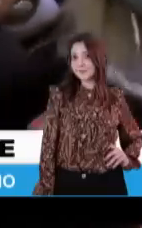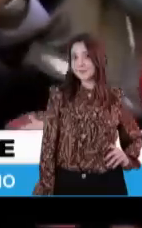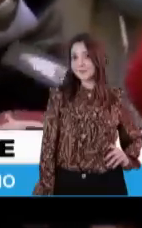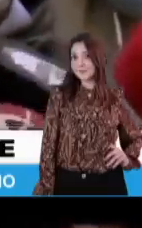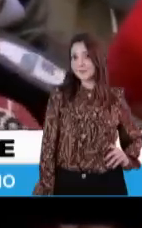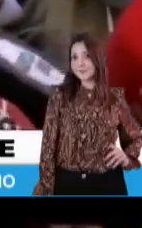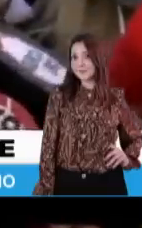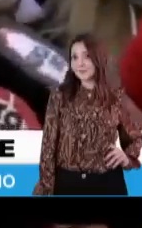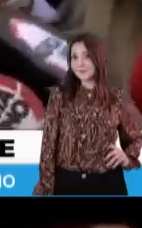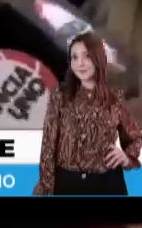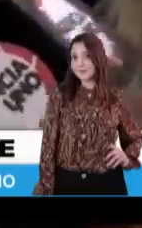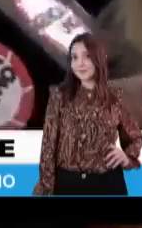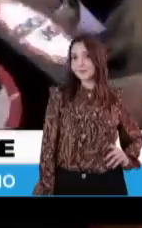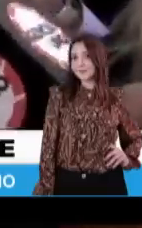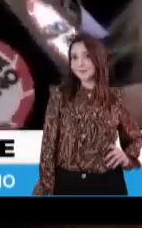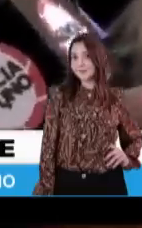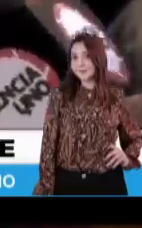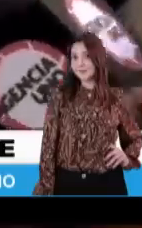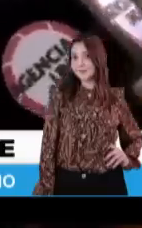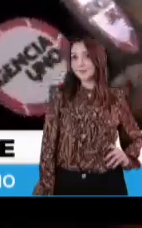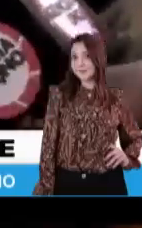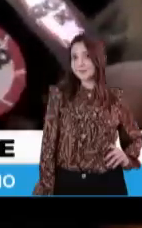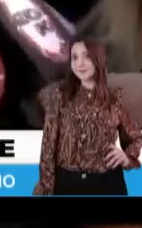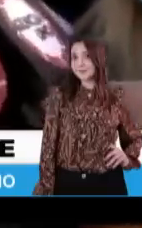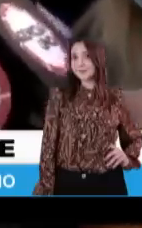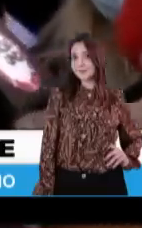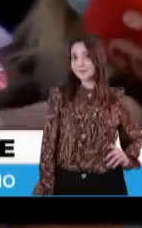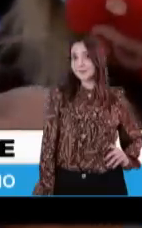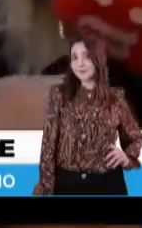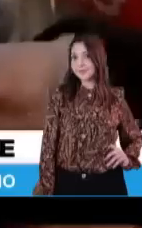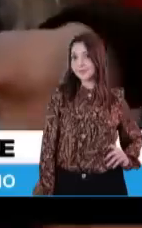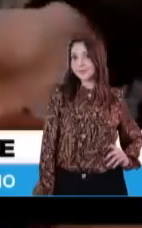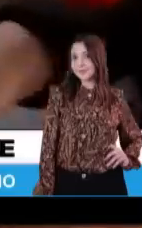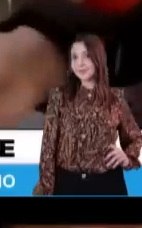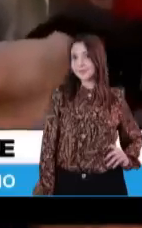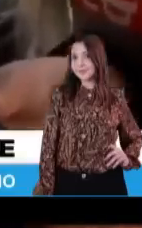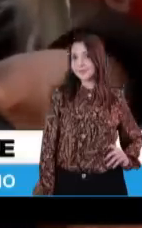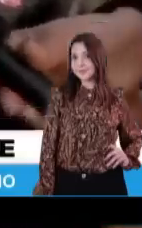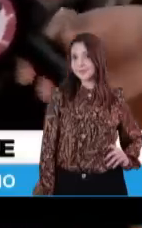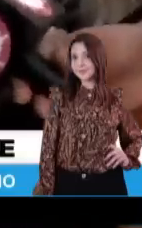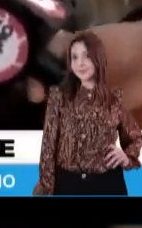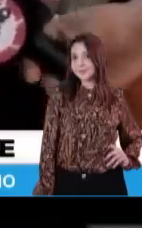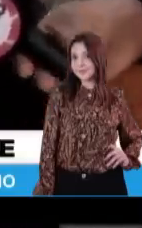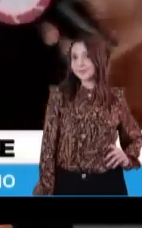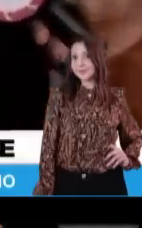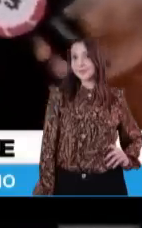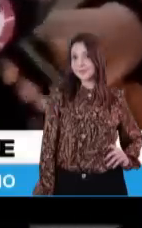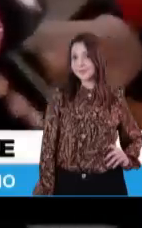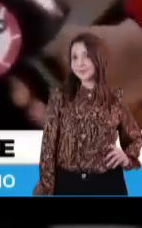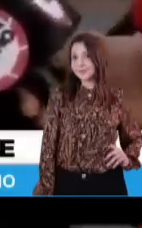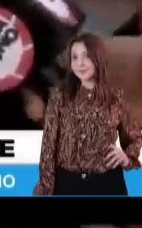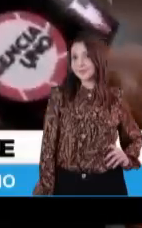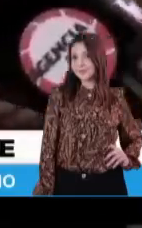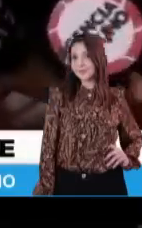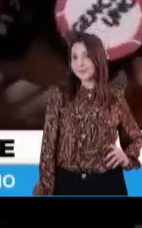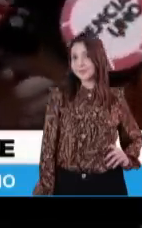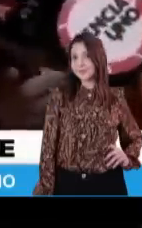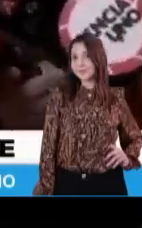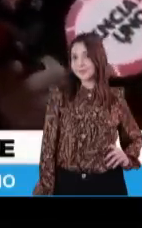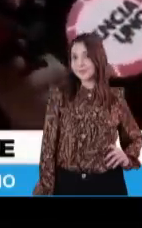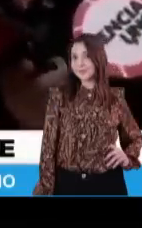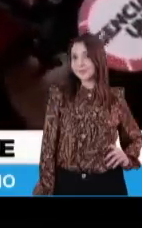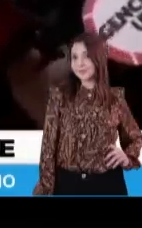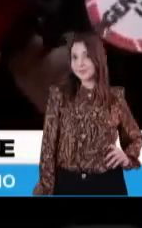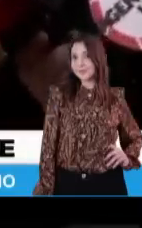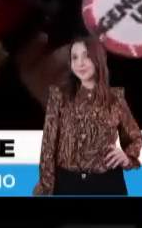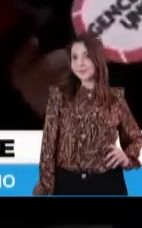que emitió el expresidente Ricardo Lagos. Acogió parte importante de lo que dijo el exmandatario y destacó lo planteado sobre